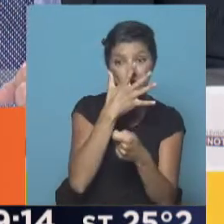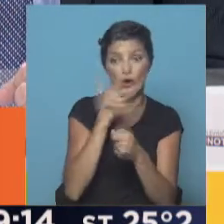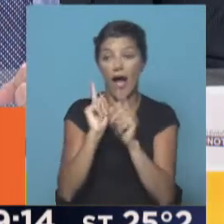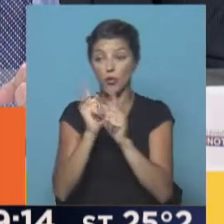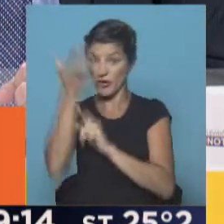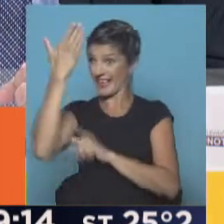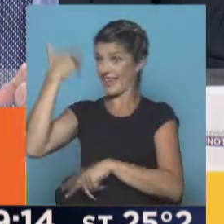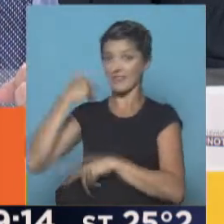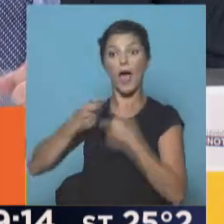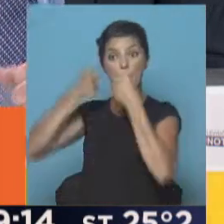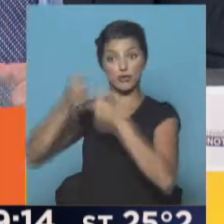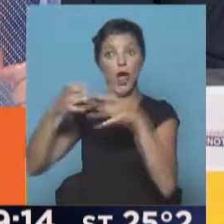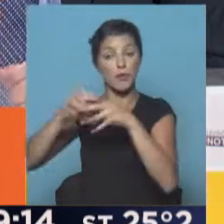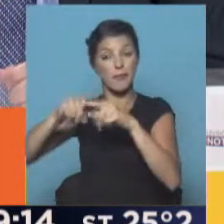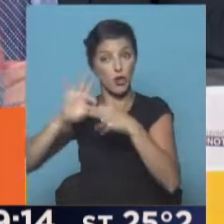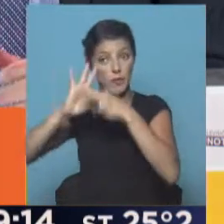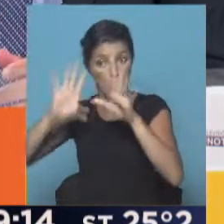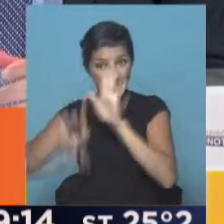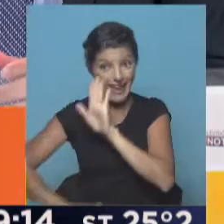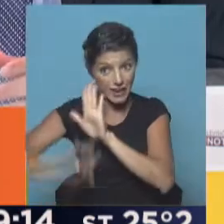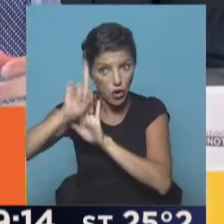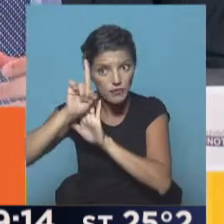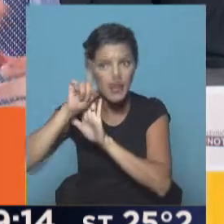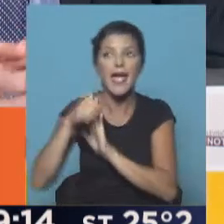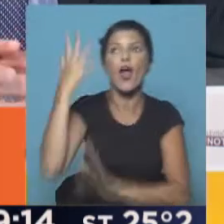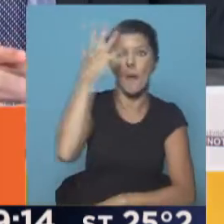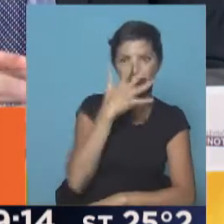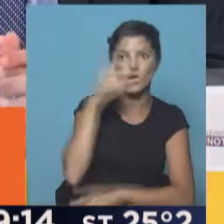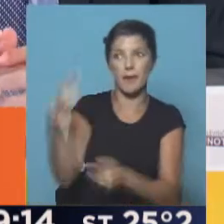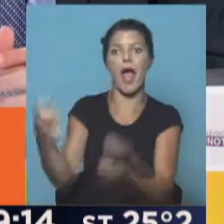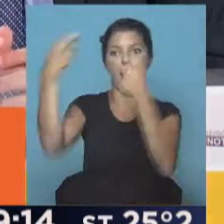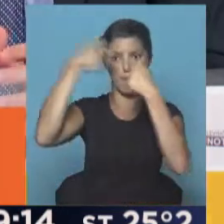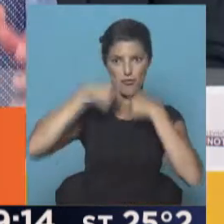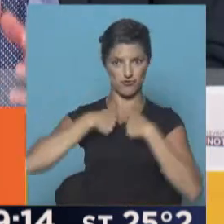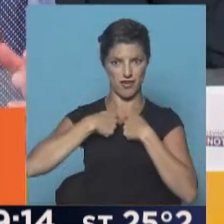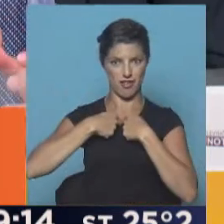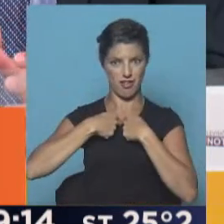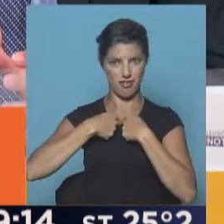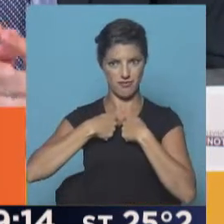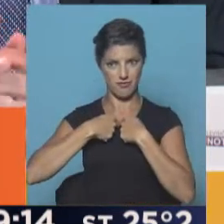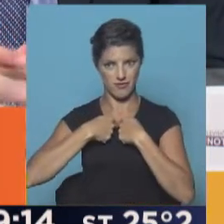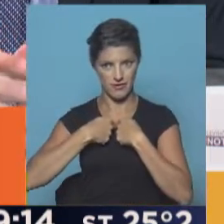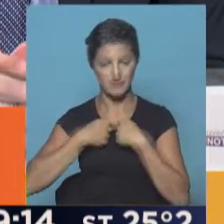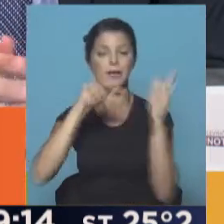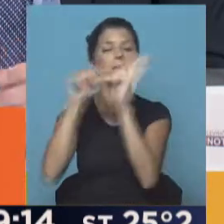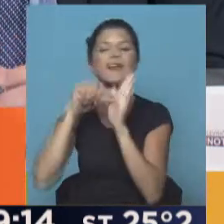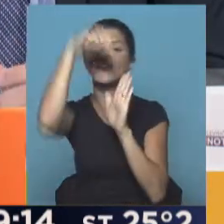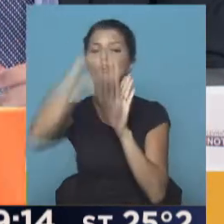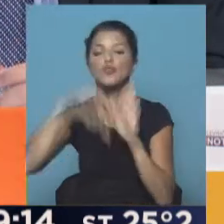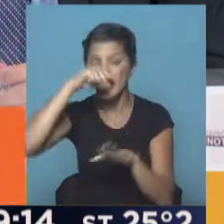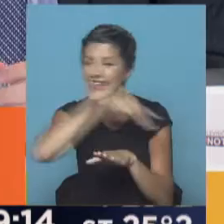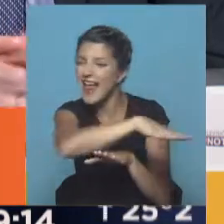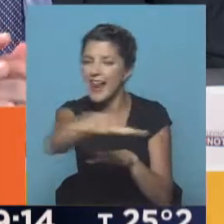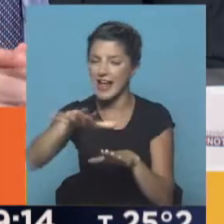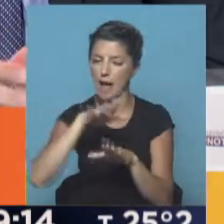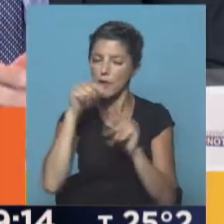algunos estados del norte para fortalecer esta coalición republicana tradicional de estados del sur y áreas rurales. Y con